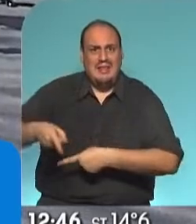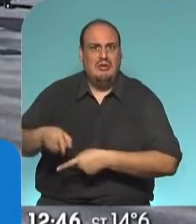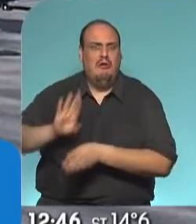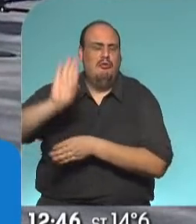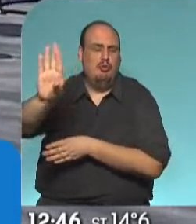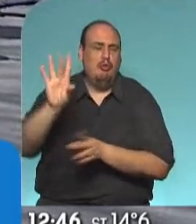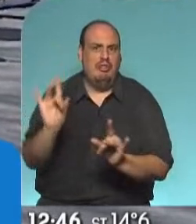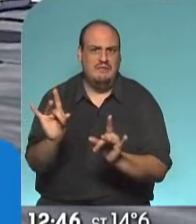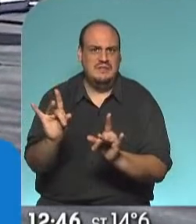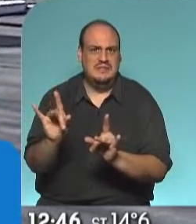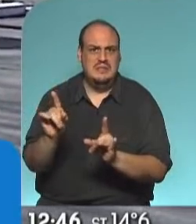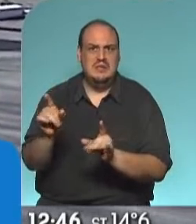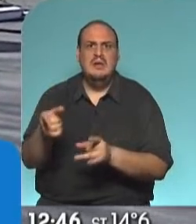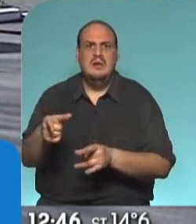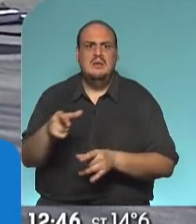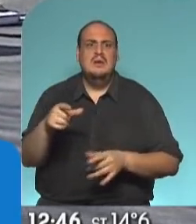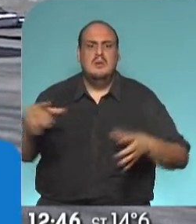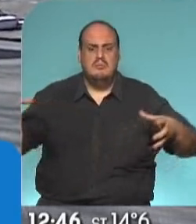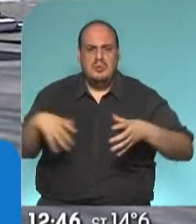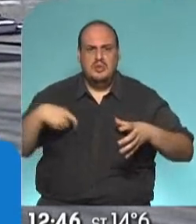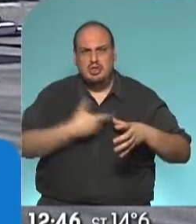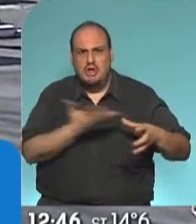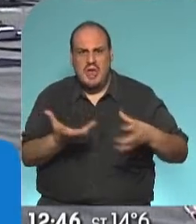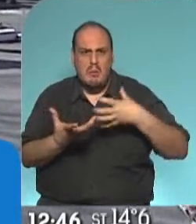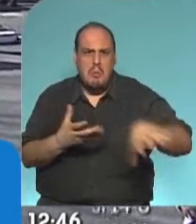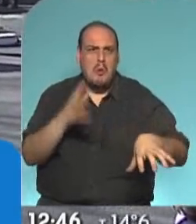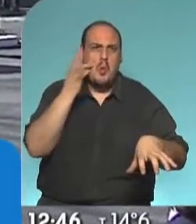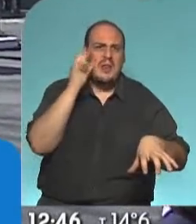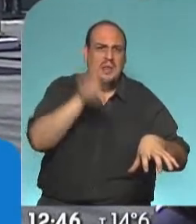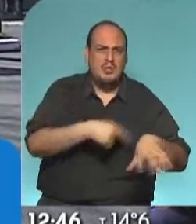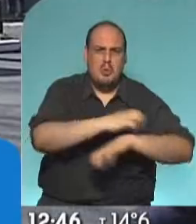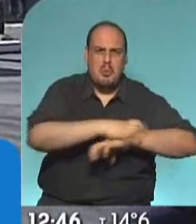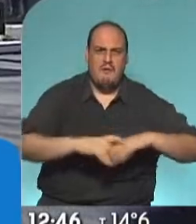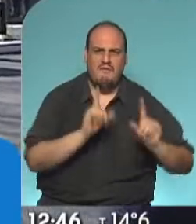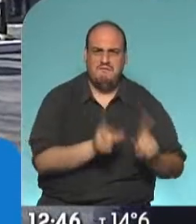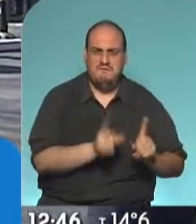que han sumido en la pobreza al más del 40% de los argentinos.